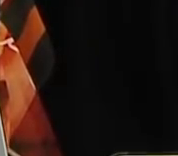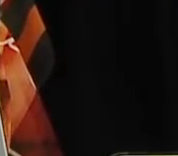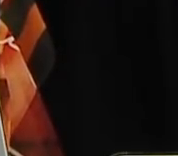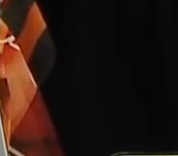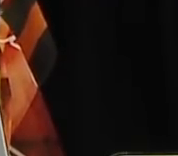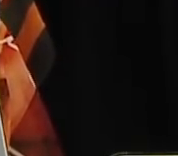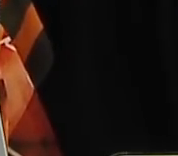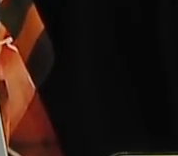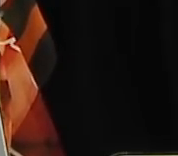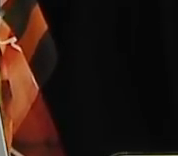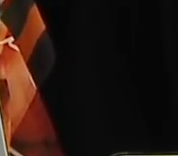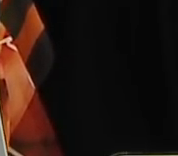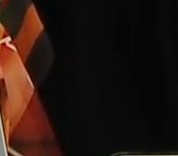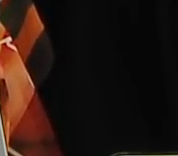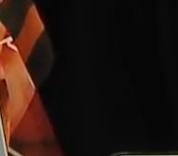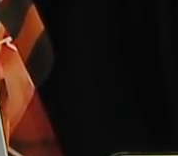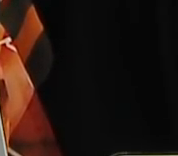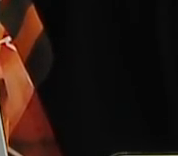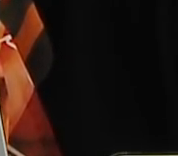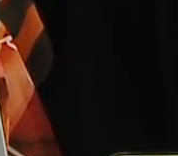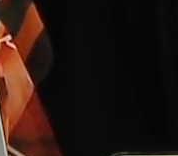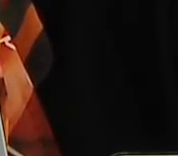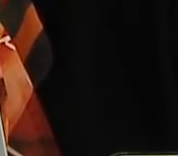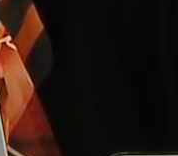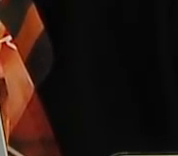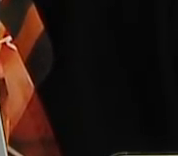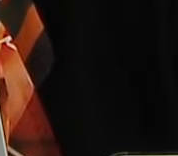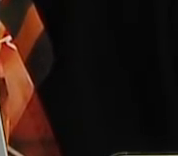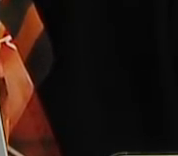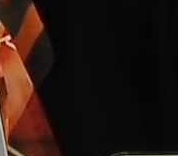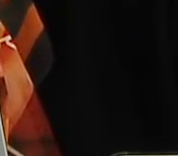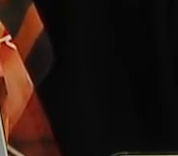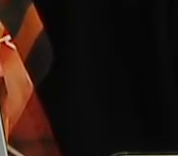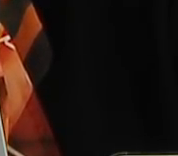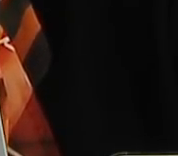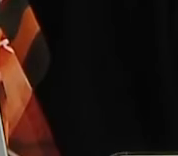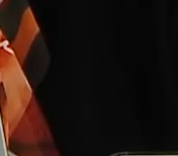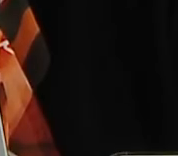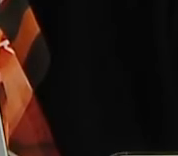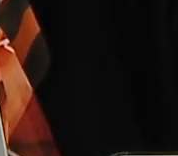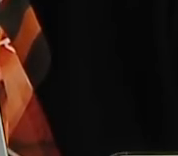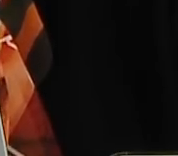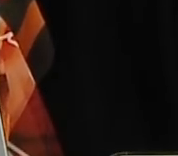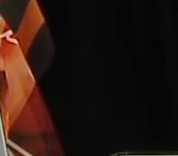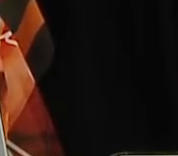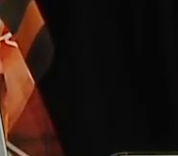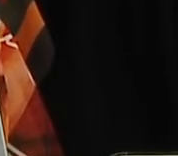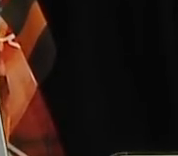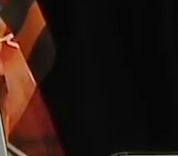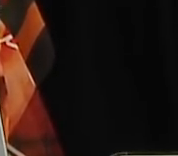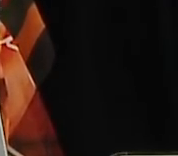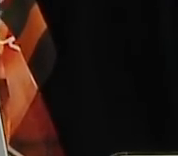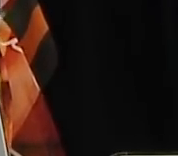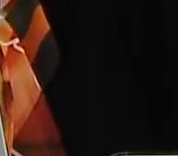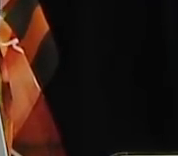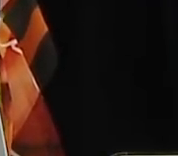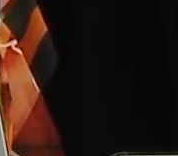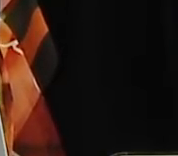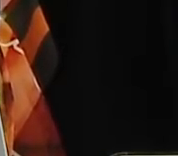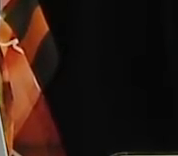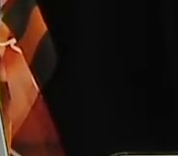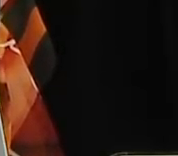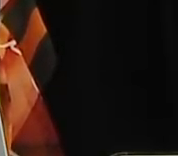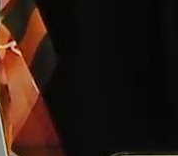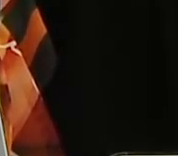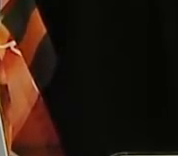Carlos, no, ya no sé cómo preguntarte cómo estás, supongo que igual que todos, entre anonadado y un poco, y por supuesto preocupados.